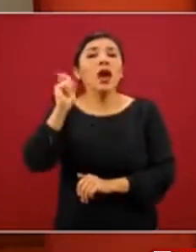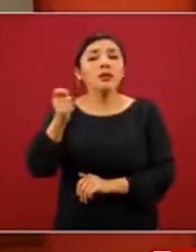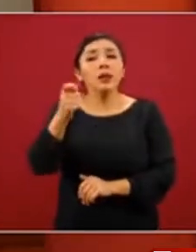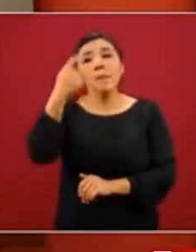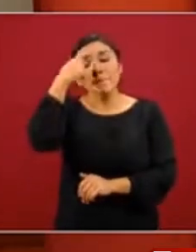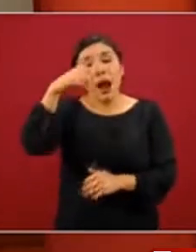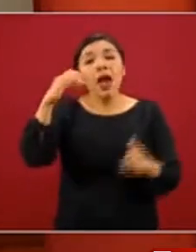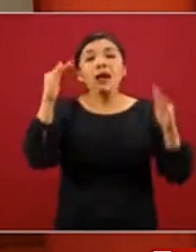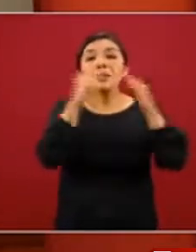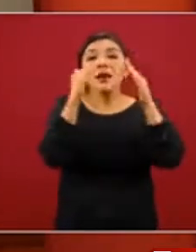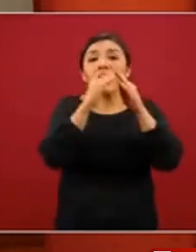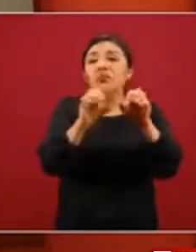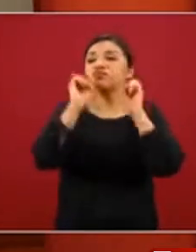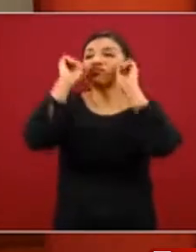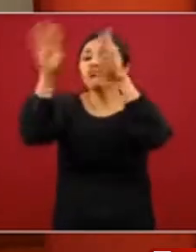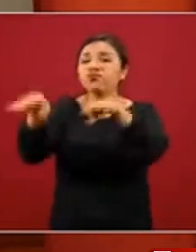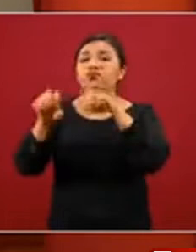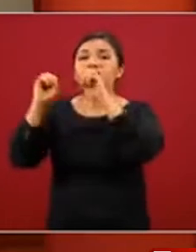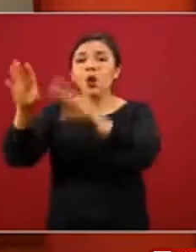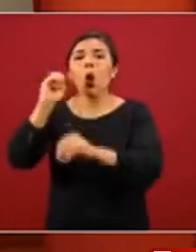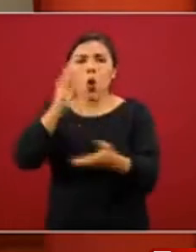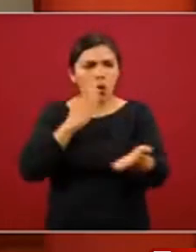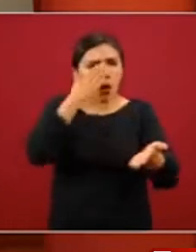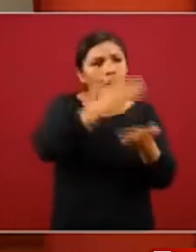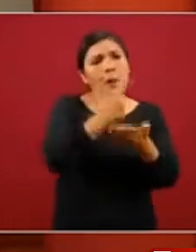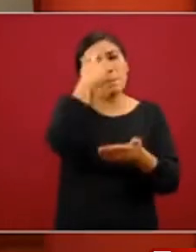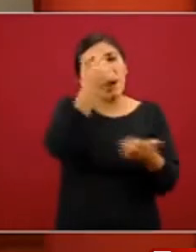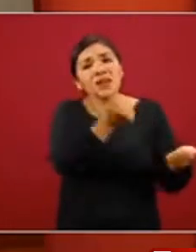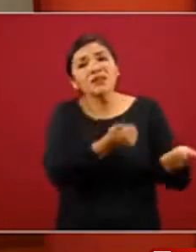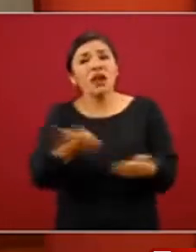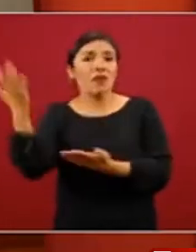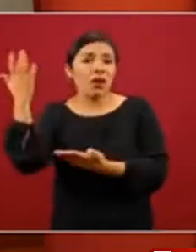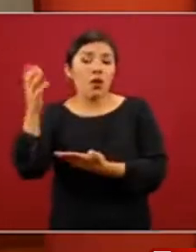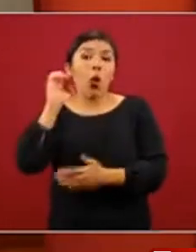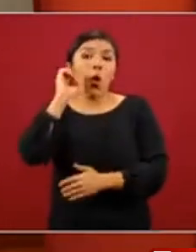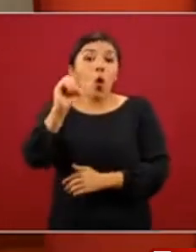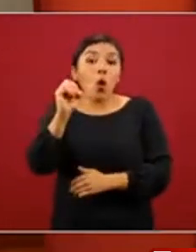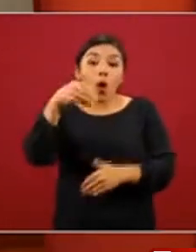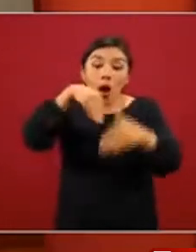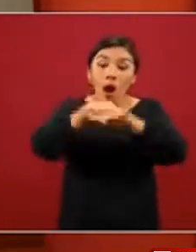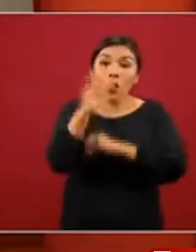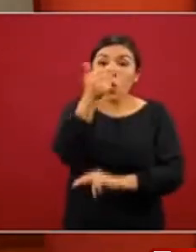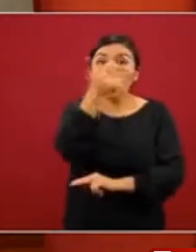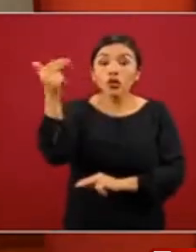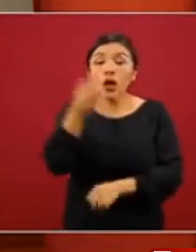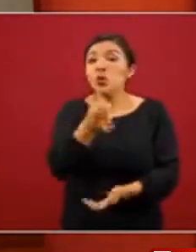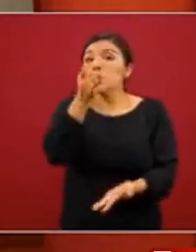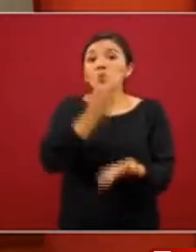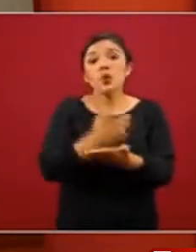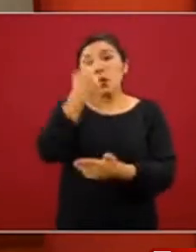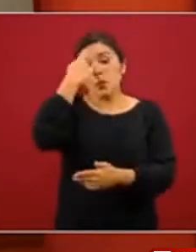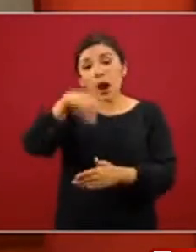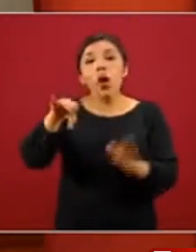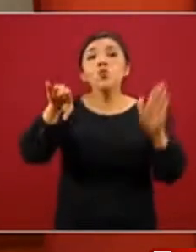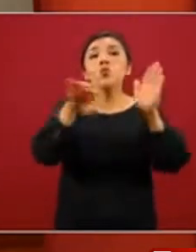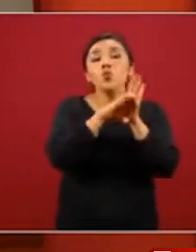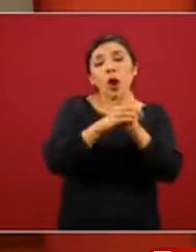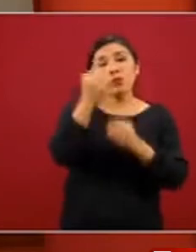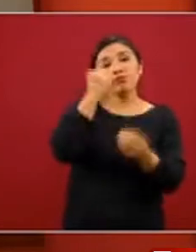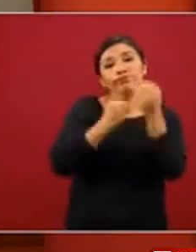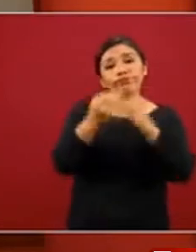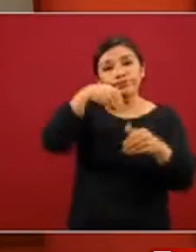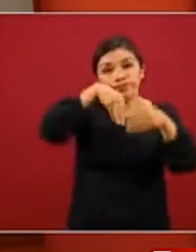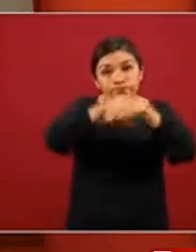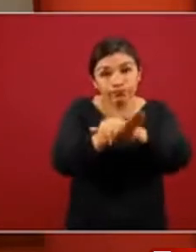a domicilio o para llevar, o si pertenecen a un hotel, solamente servicio a la habitación